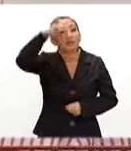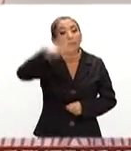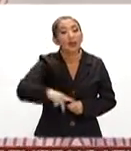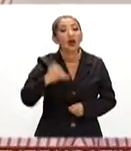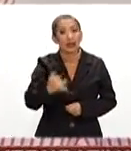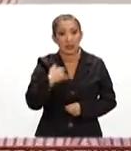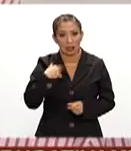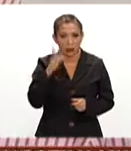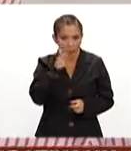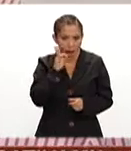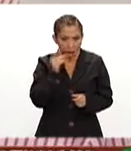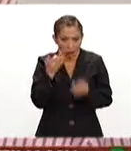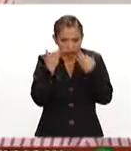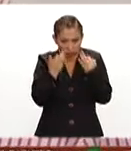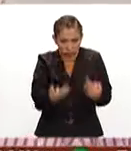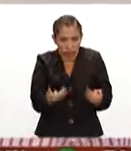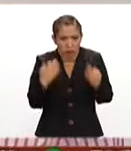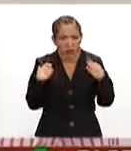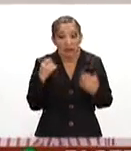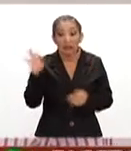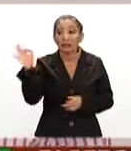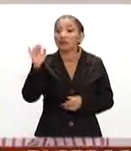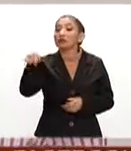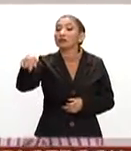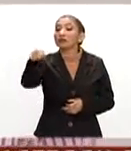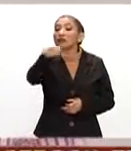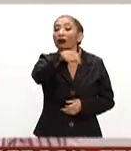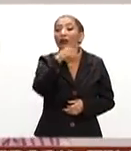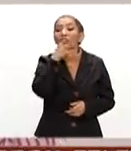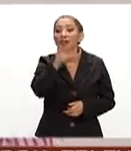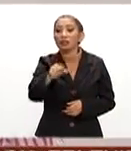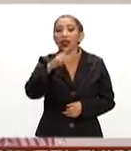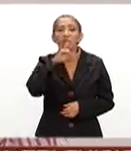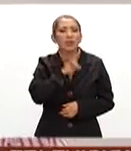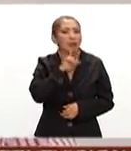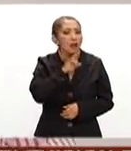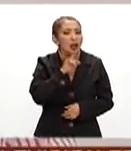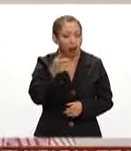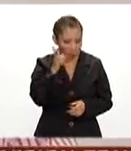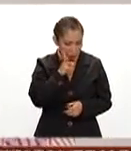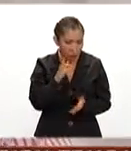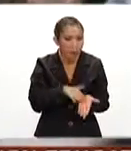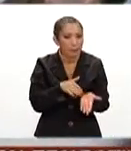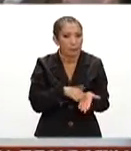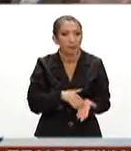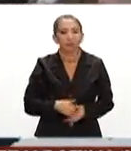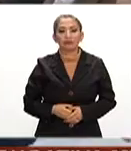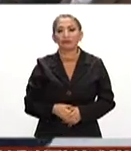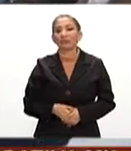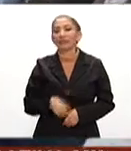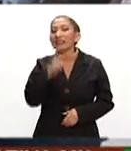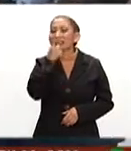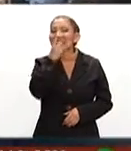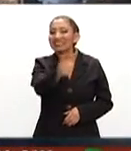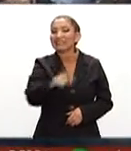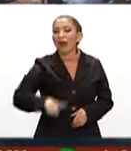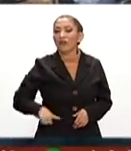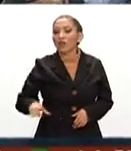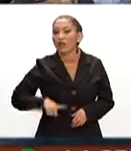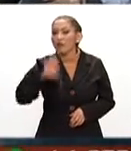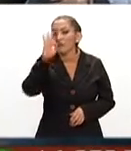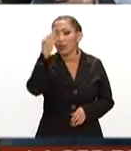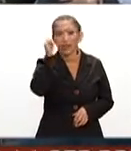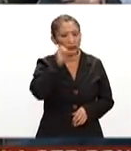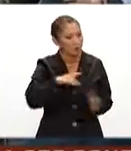y así lo hemos acreditado, y quien diga lo contrario, que lo pruebe. Aseguró que el gobierno